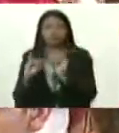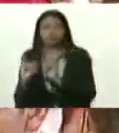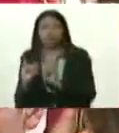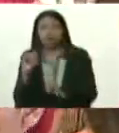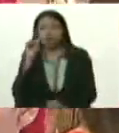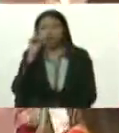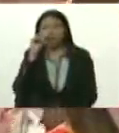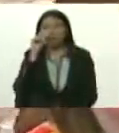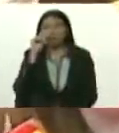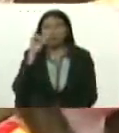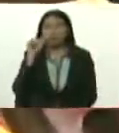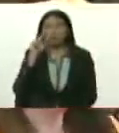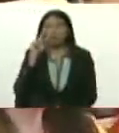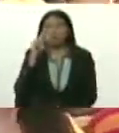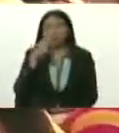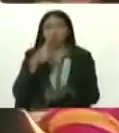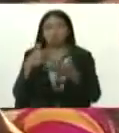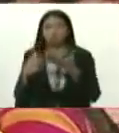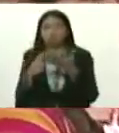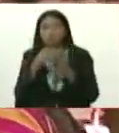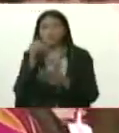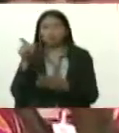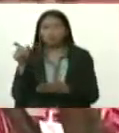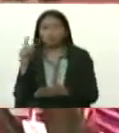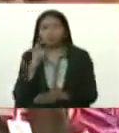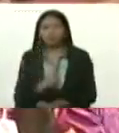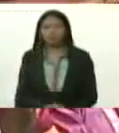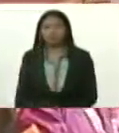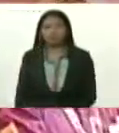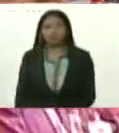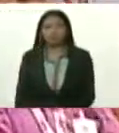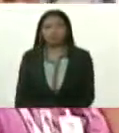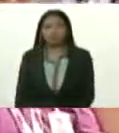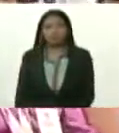Escobar y Angie Núñez.